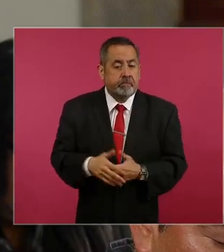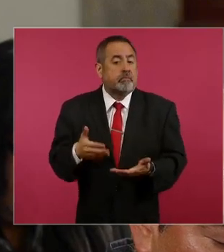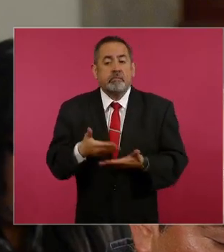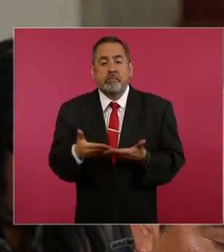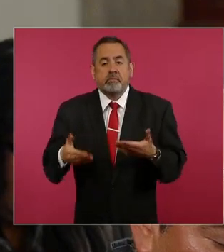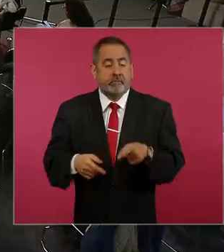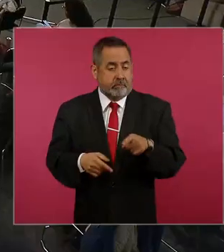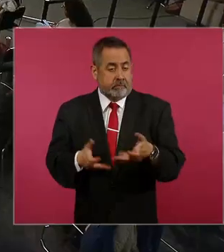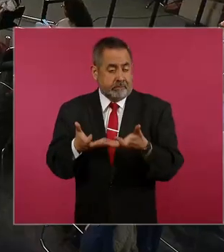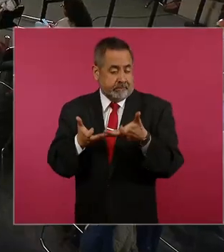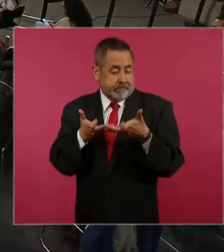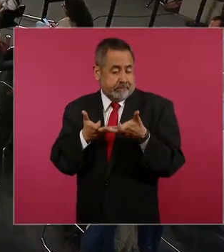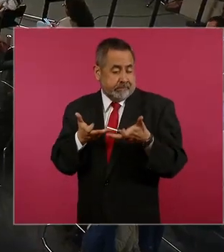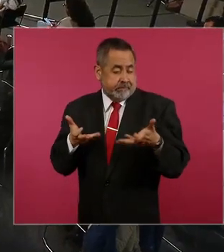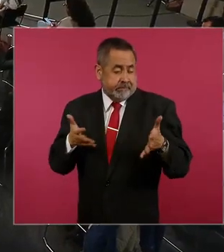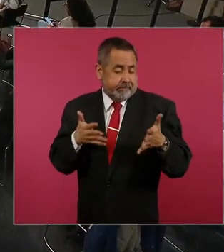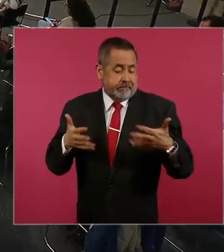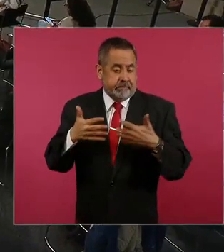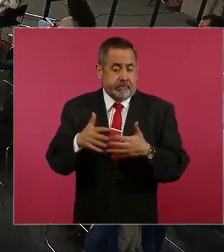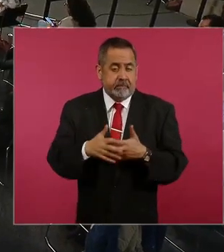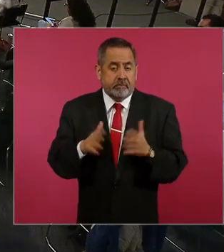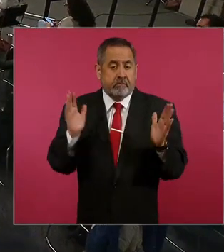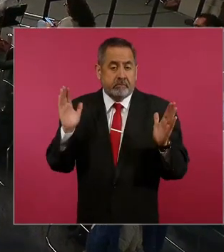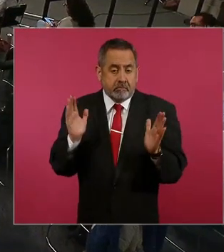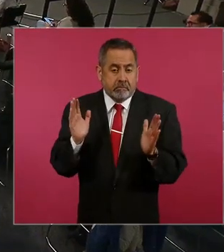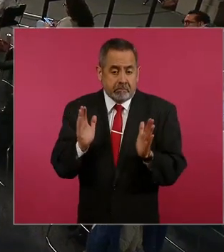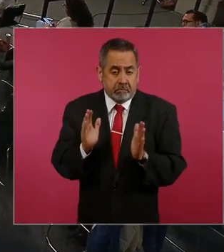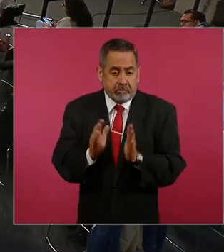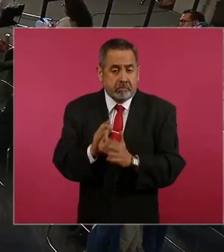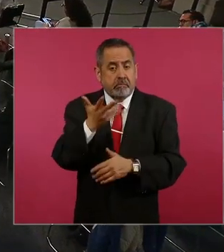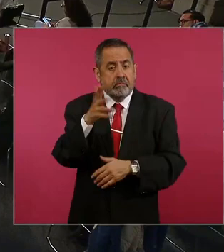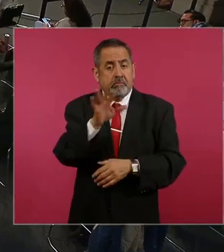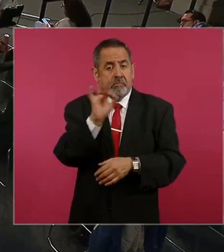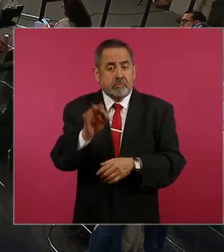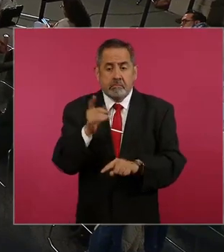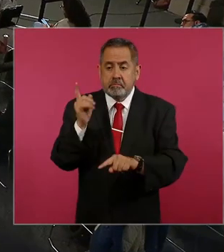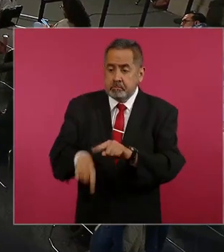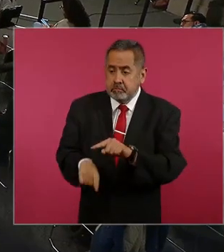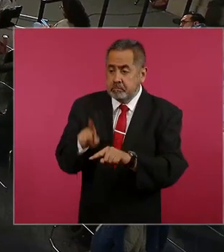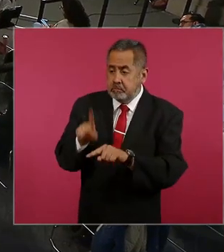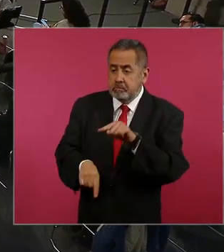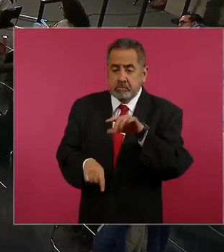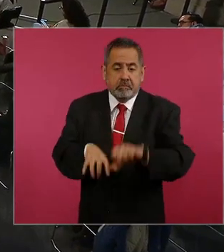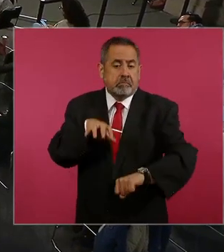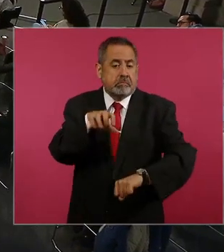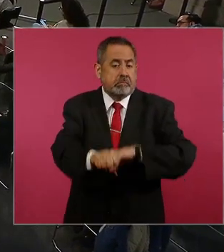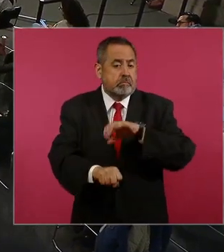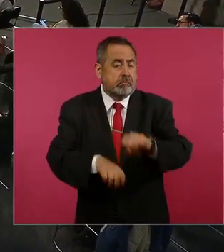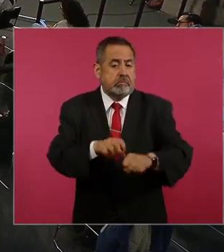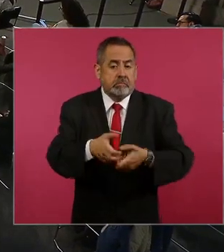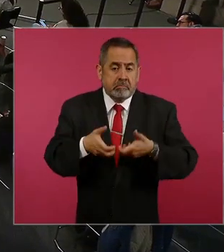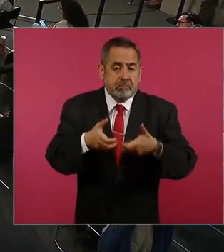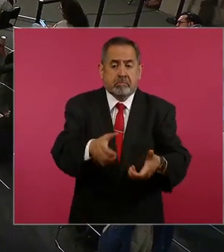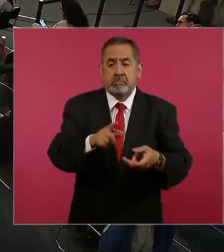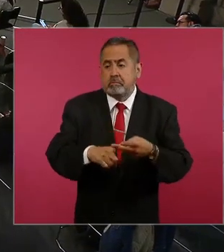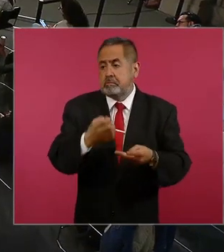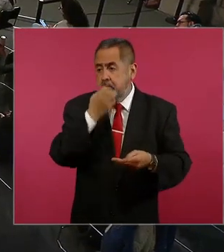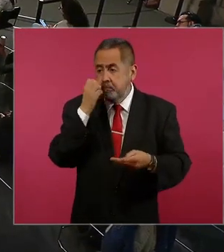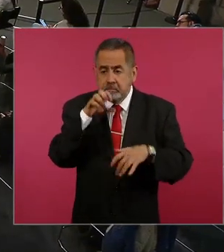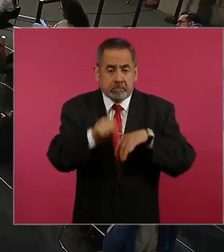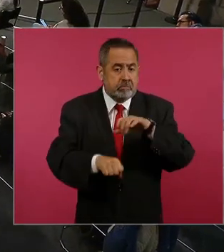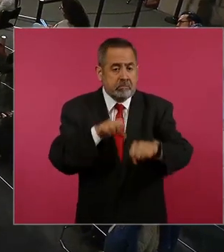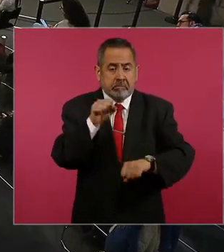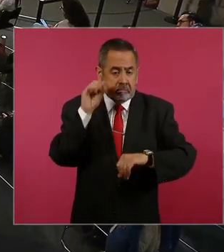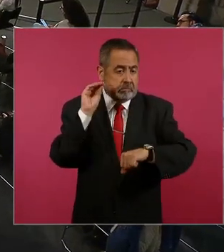de ese gran terreno les queda el 10 por ciento porque todo ha sido ocupado por vialidades, por una escuela, por cuestiones